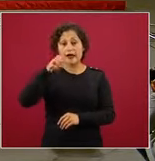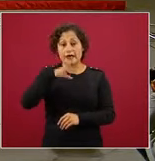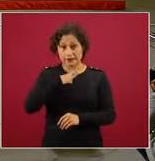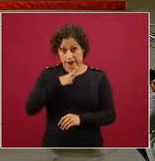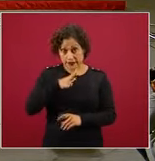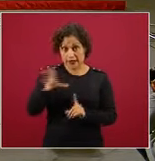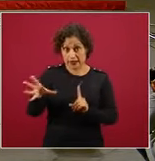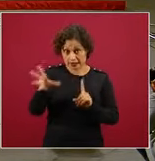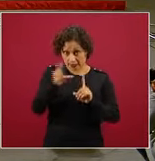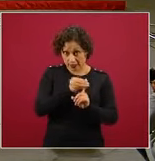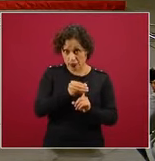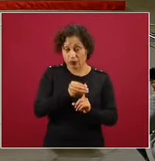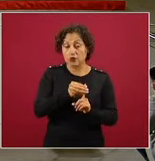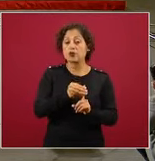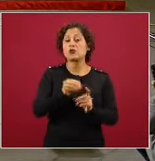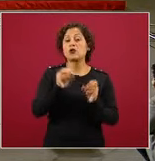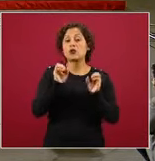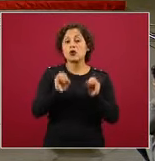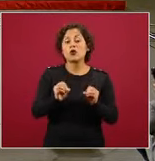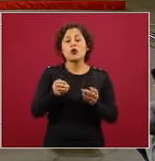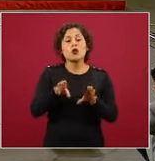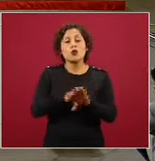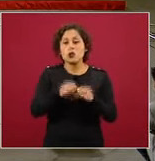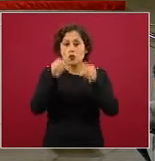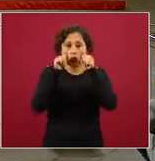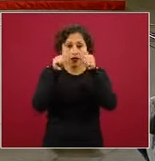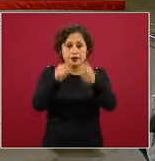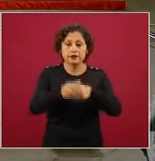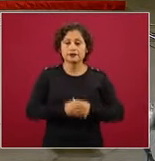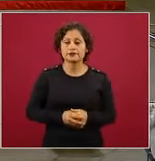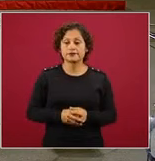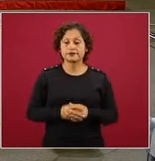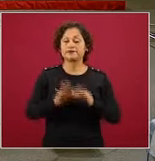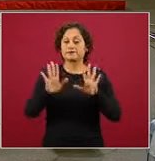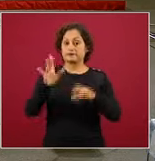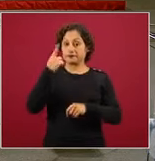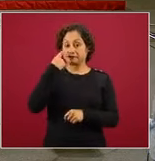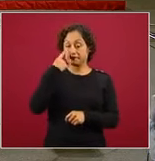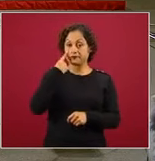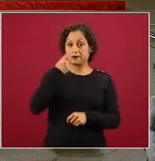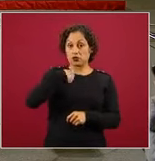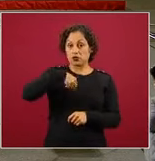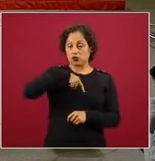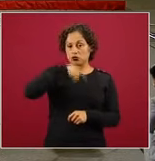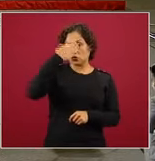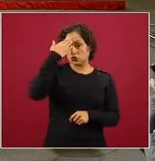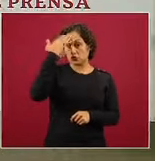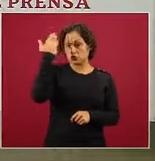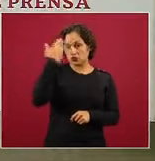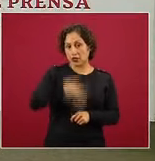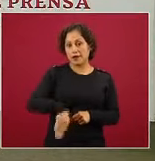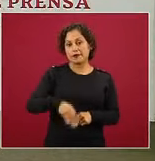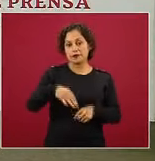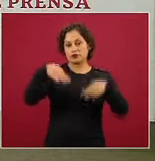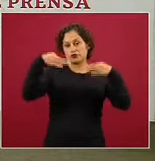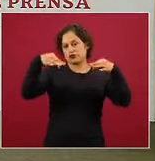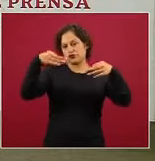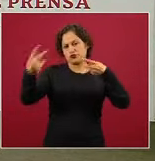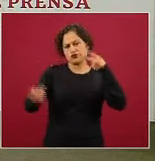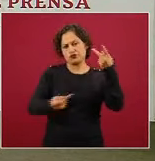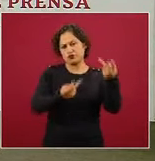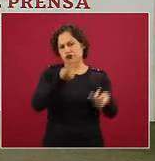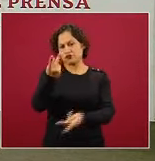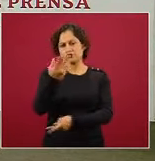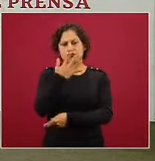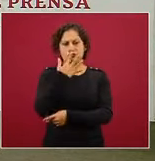que se contagian en estos lugares? Por favor. Hasta ahora la información que hemos tenido es un cuestionario muy sencillo, porque necesitamos primero